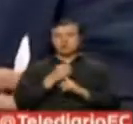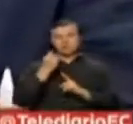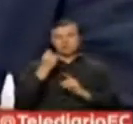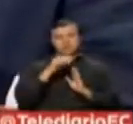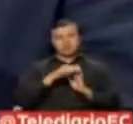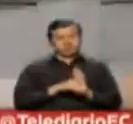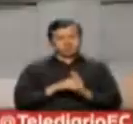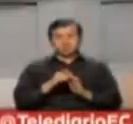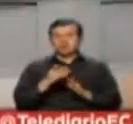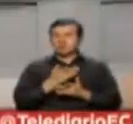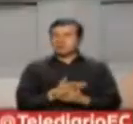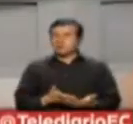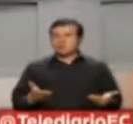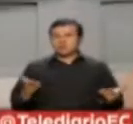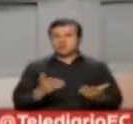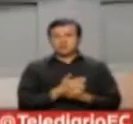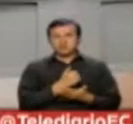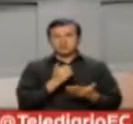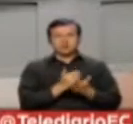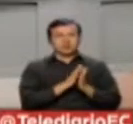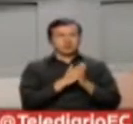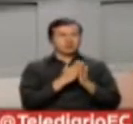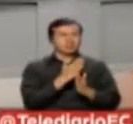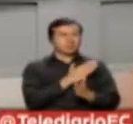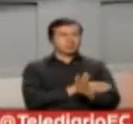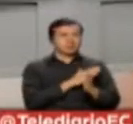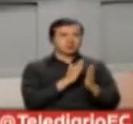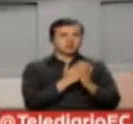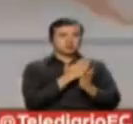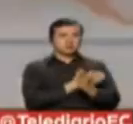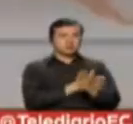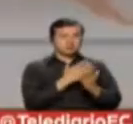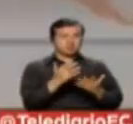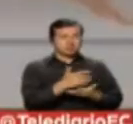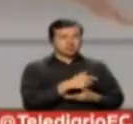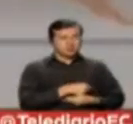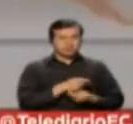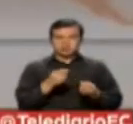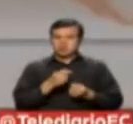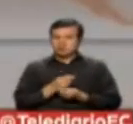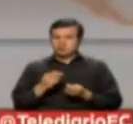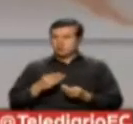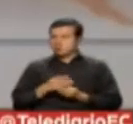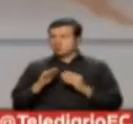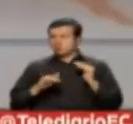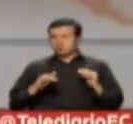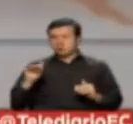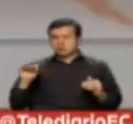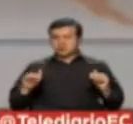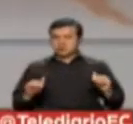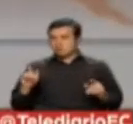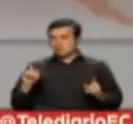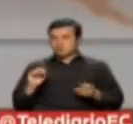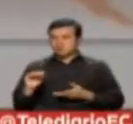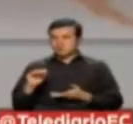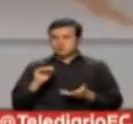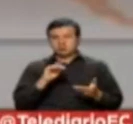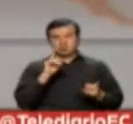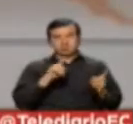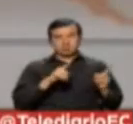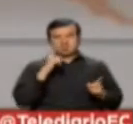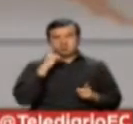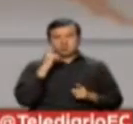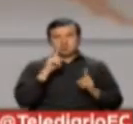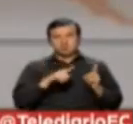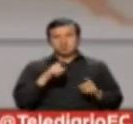inicio básicamente recogiendo textos del año anterior y racionalizando también el envío porque de alguna manera se utilizaban sistemas